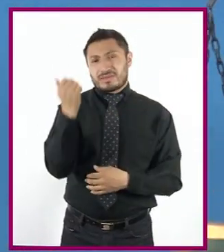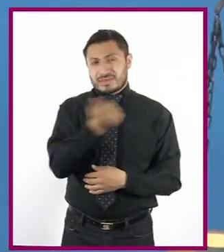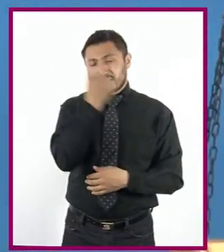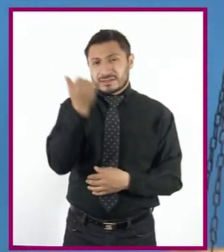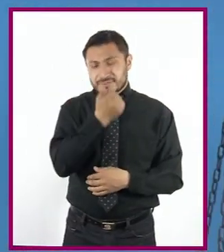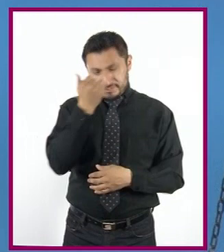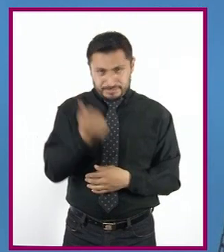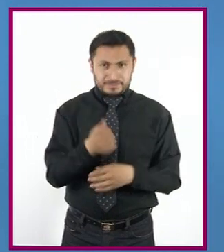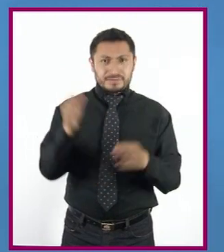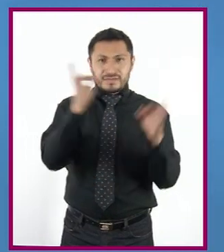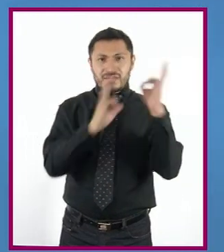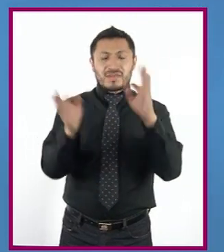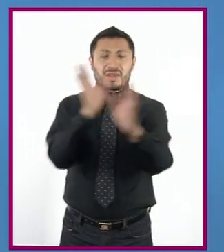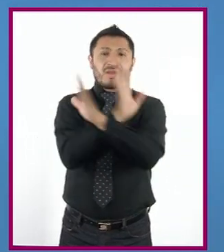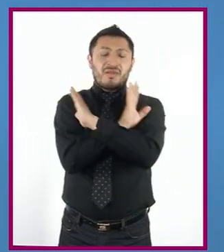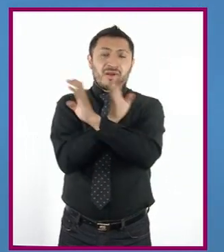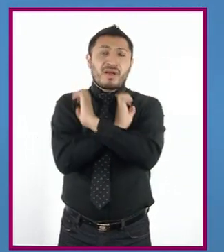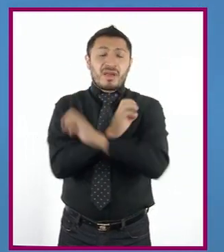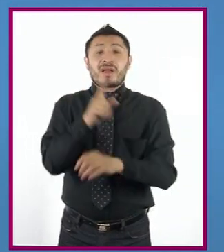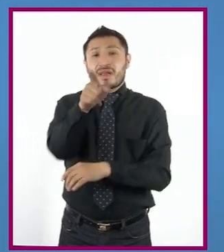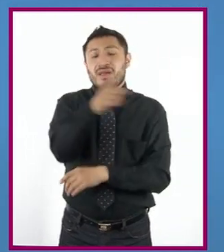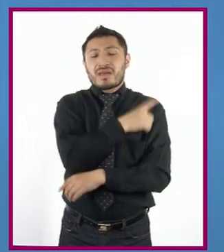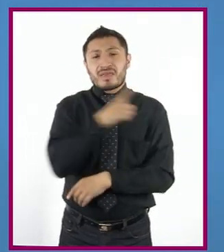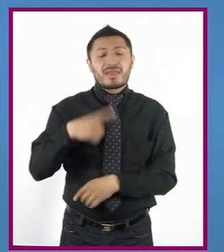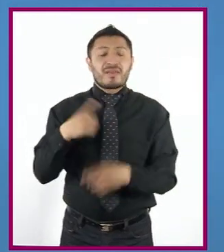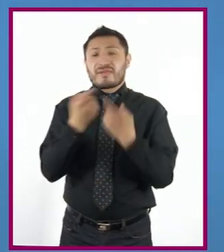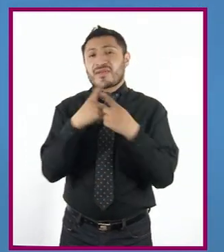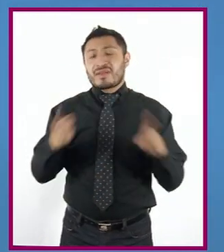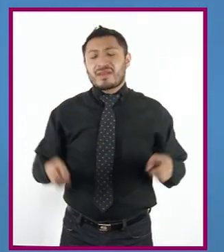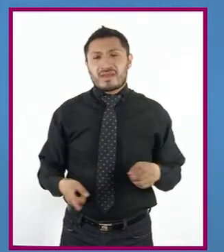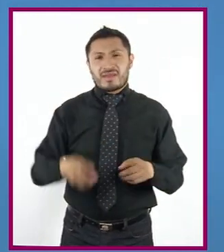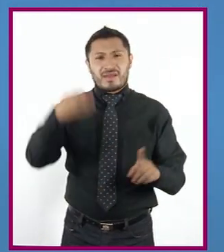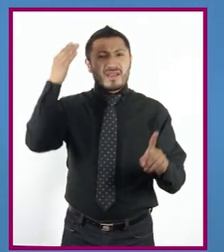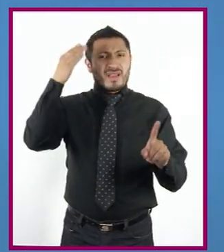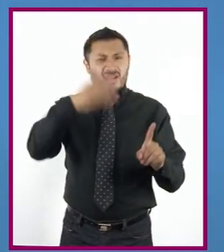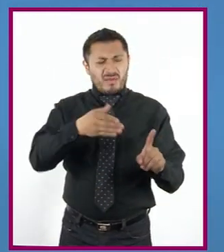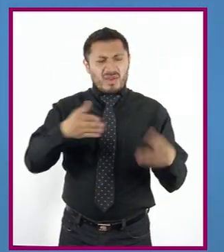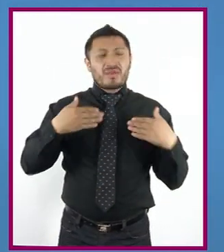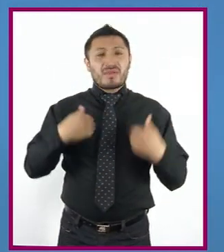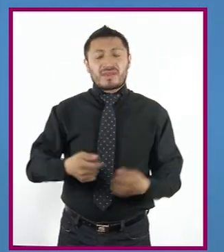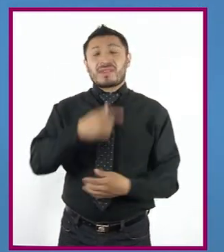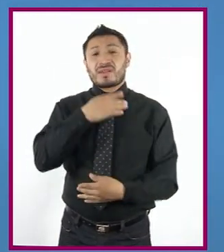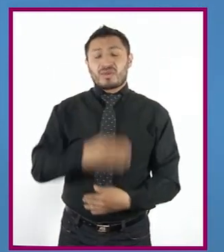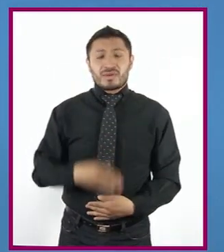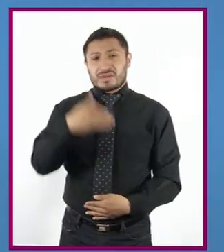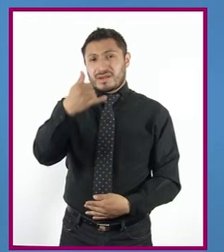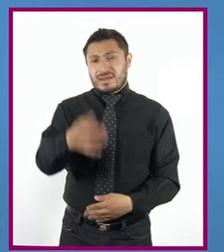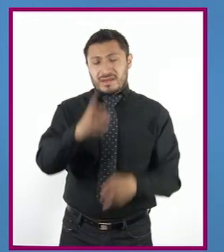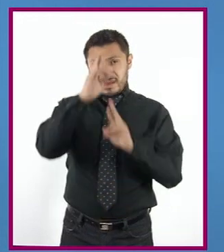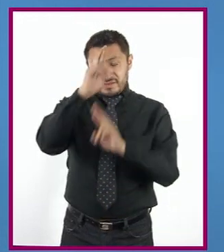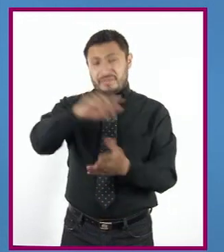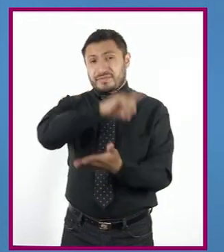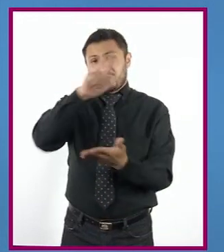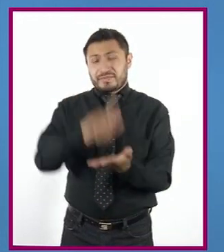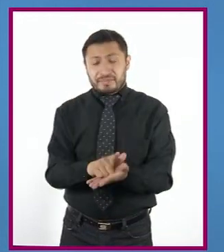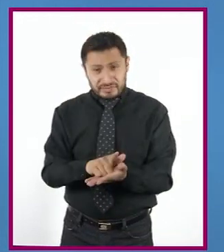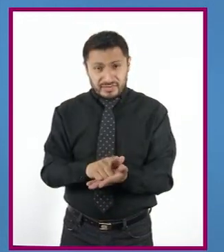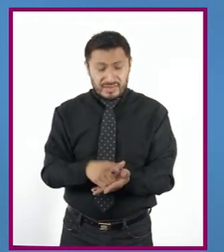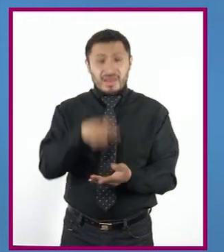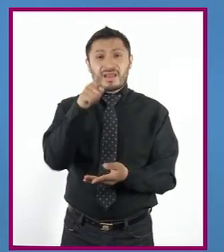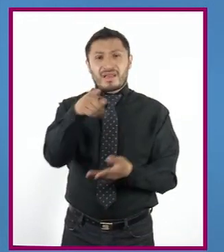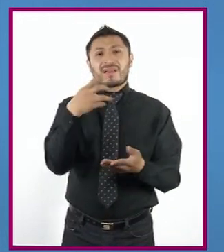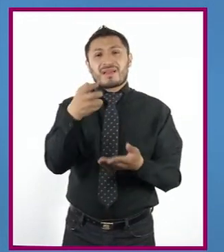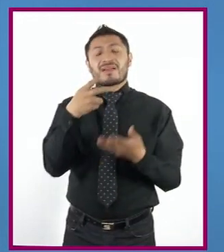Formación Cívica y Ética, deben desarrollar un sentido de justicia y apego a la legalidad, lo que les permitirá